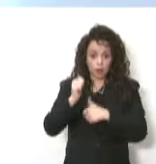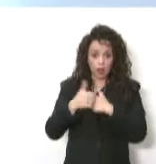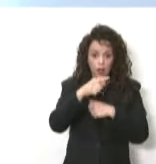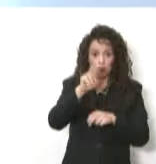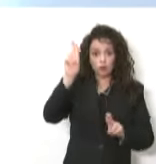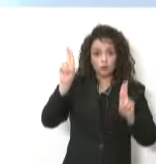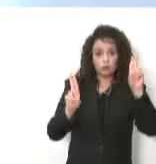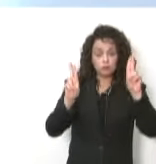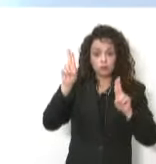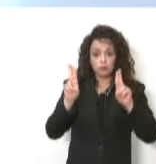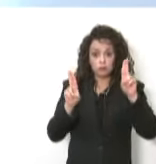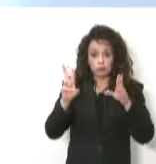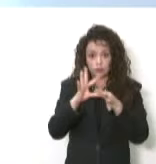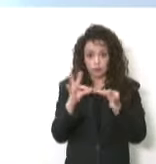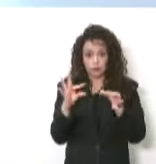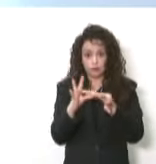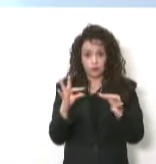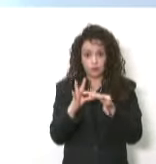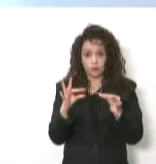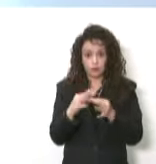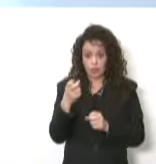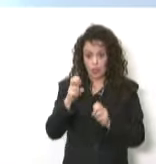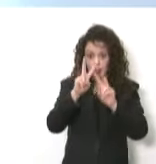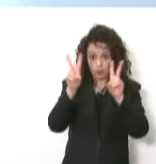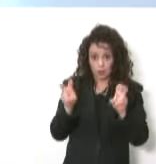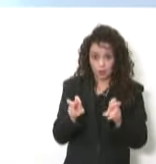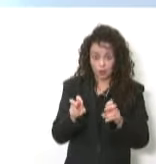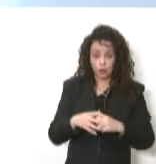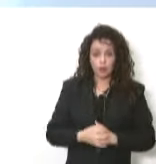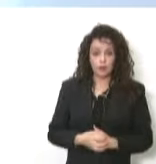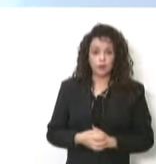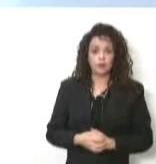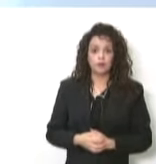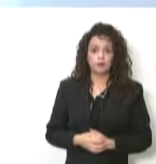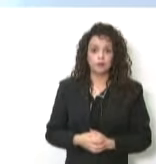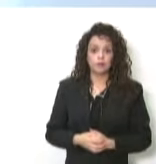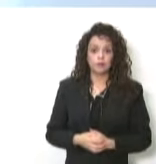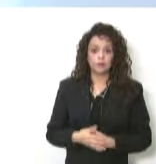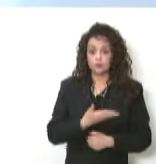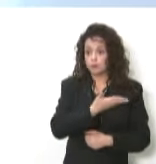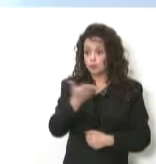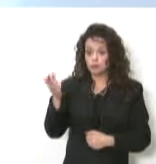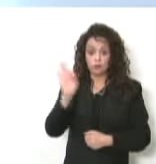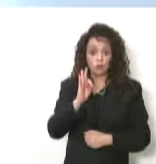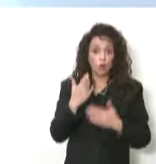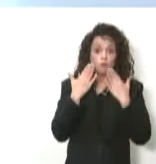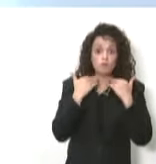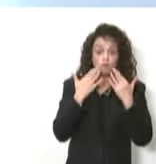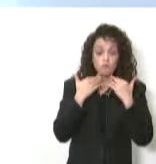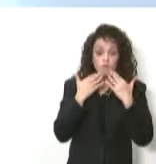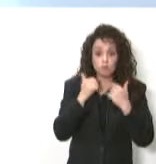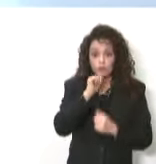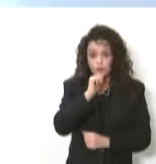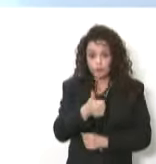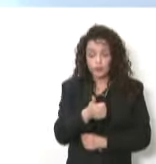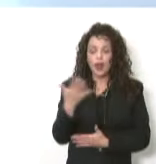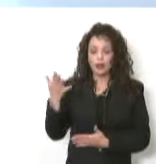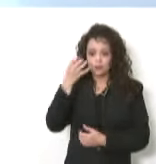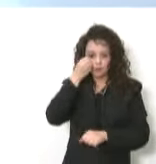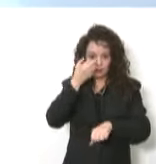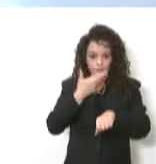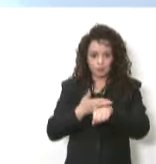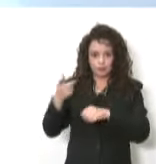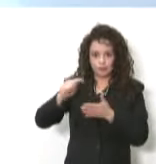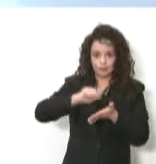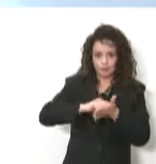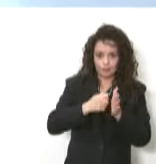palabra para referir el asunto, comentarlo? De no ser así, vamos a pedirle a la secretaria